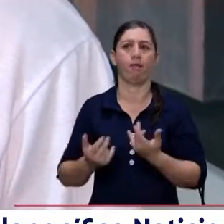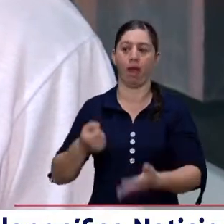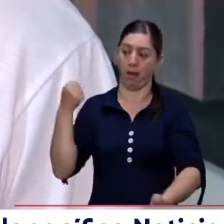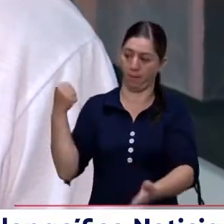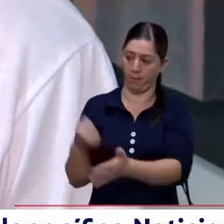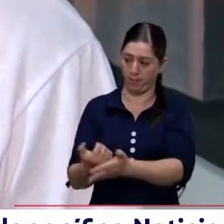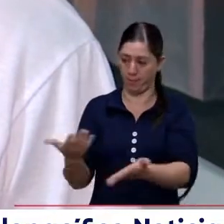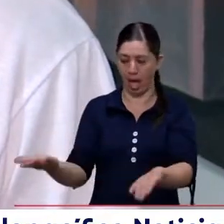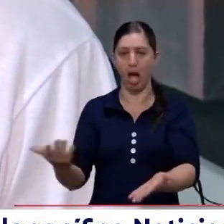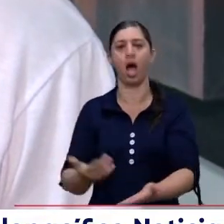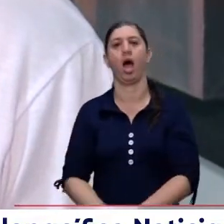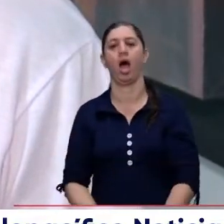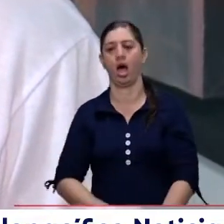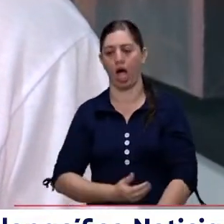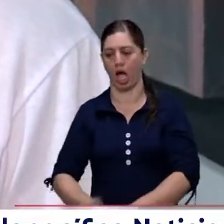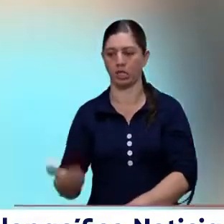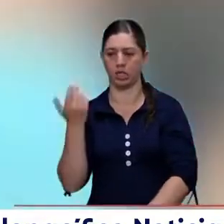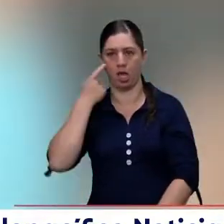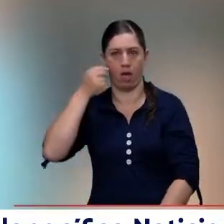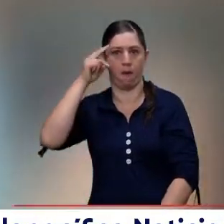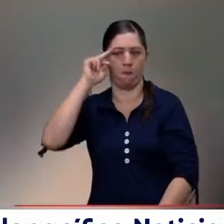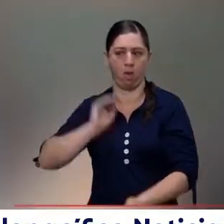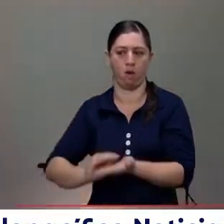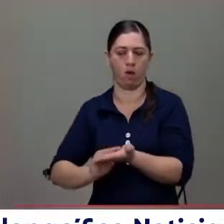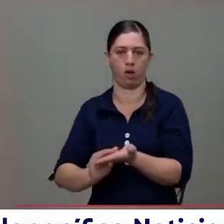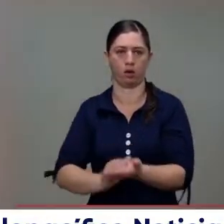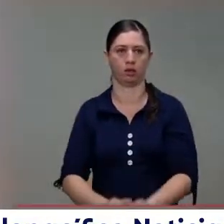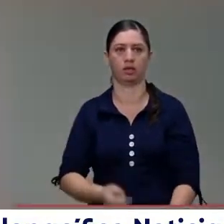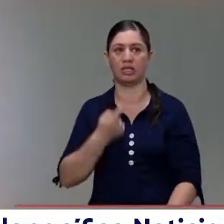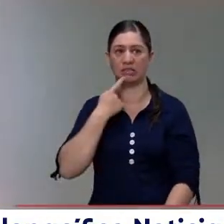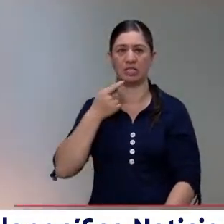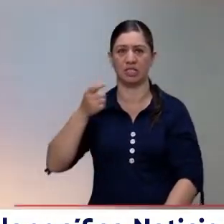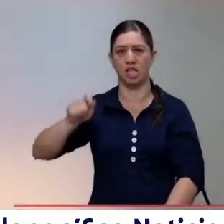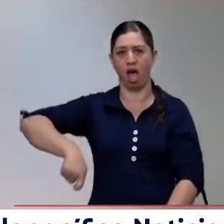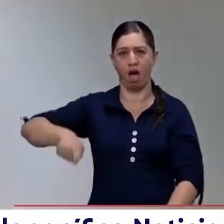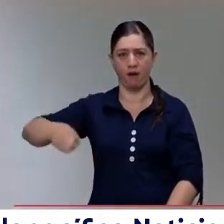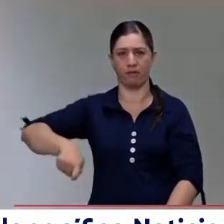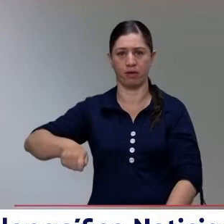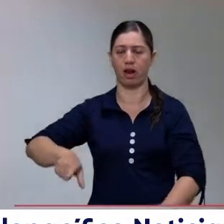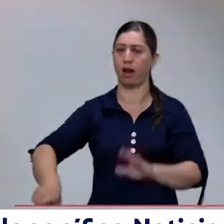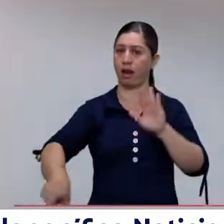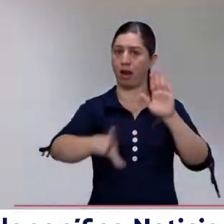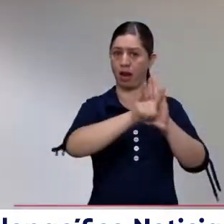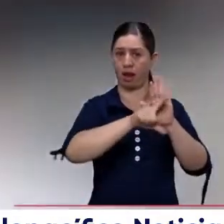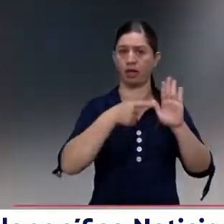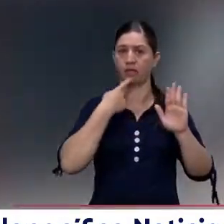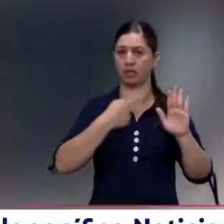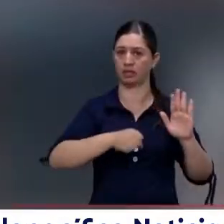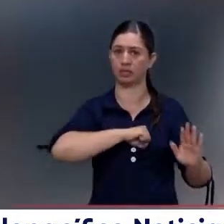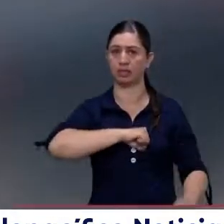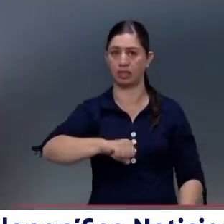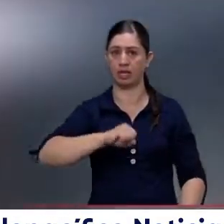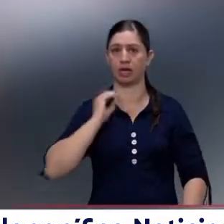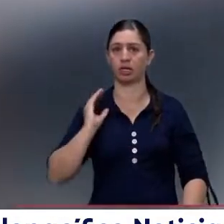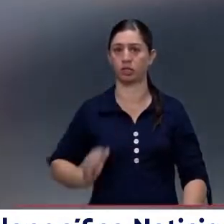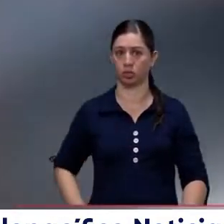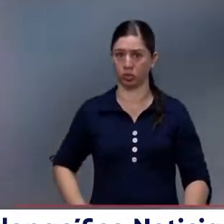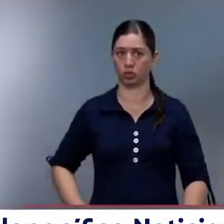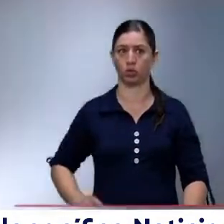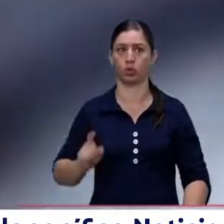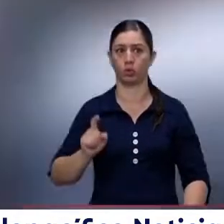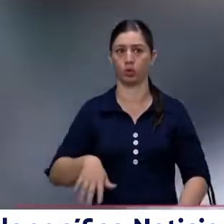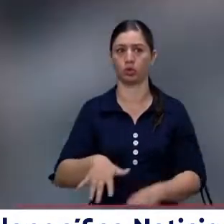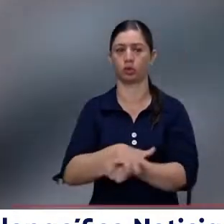el accidente para poder taparlo. Juristas indican que en estos casos la ley protege los derechos de los ciudadanos